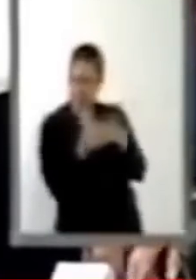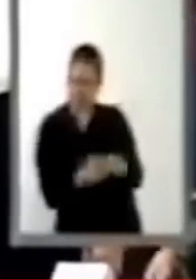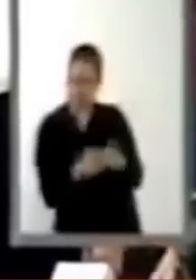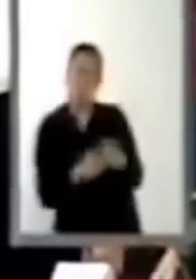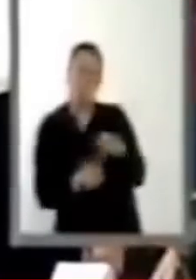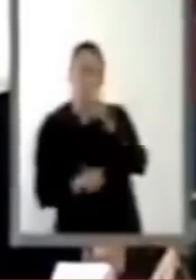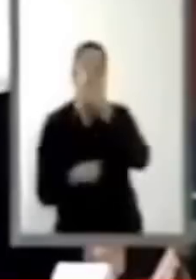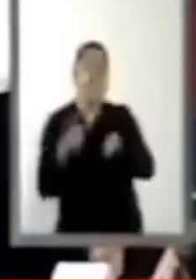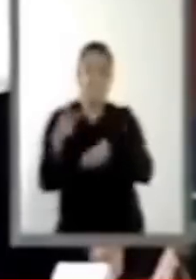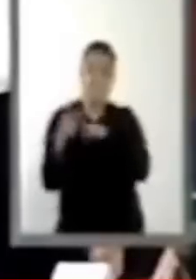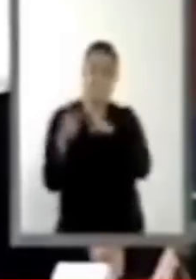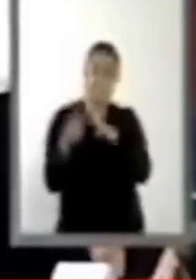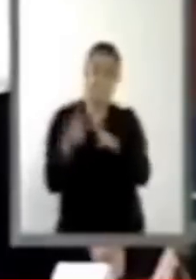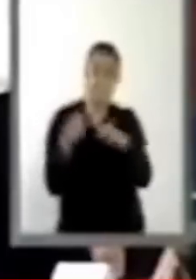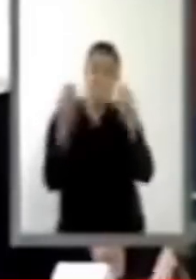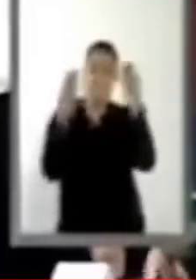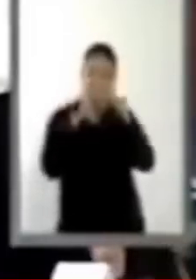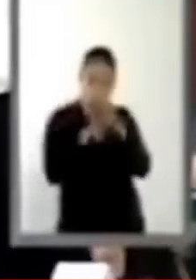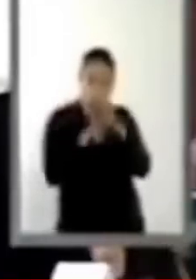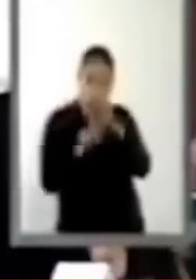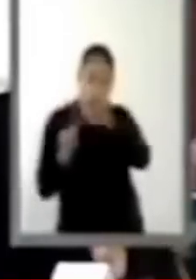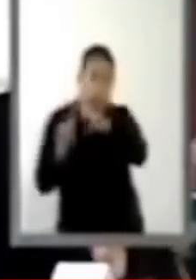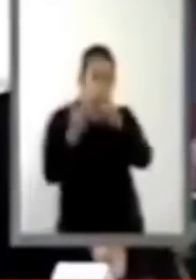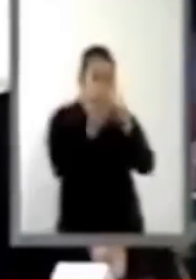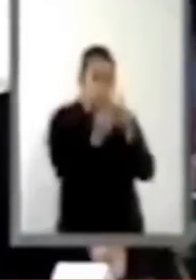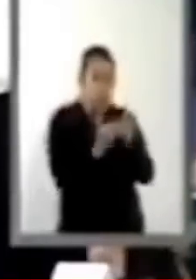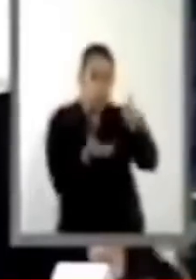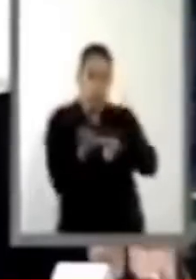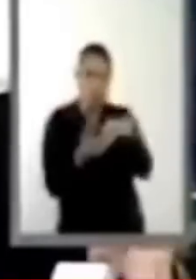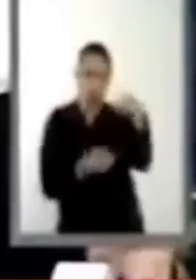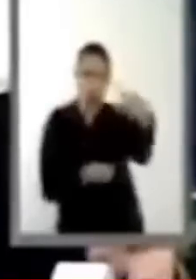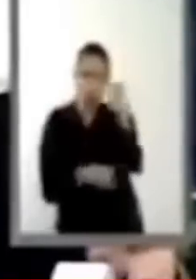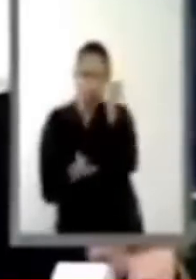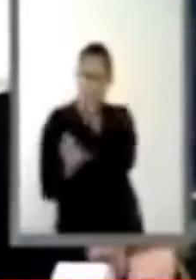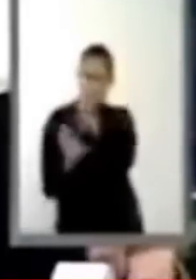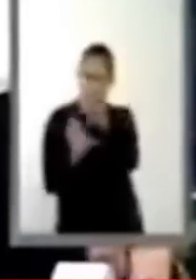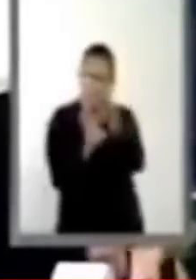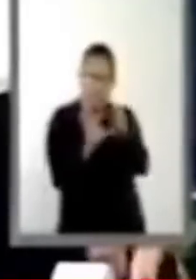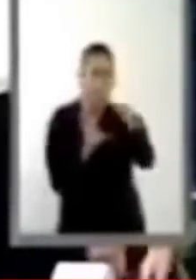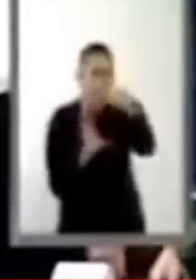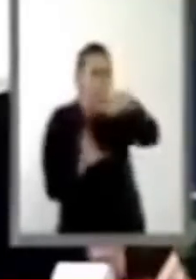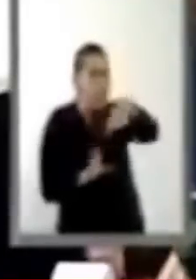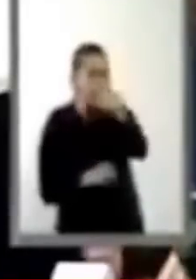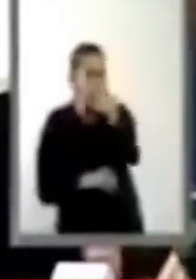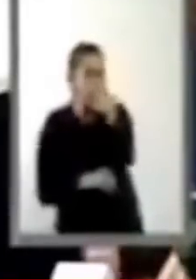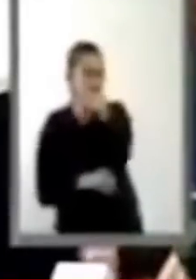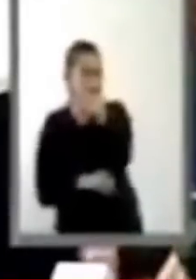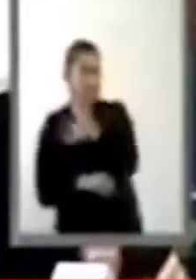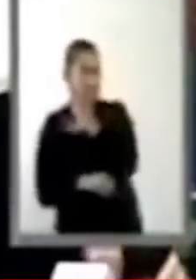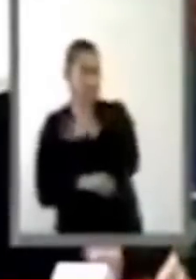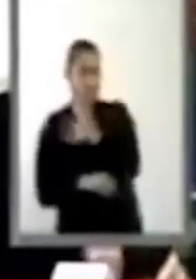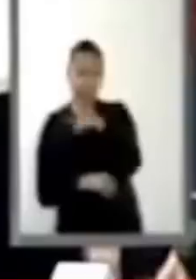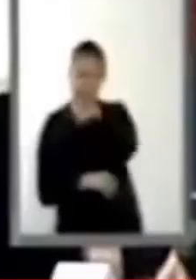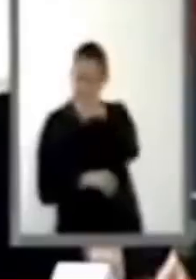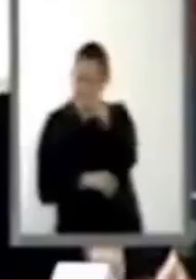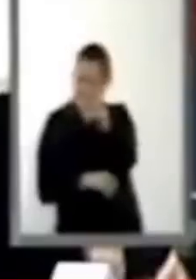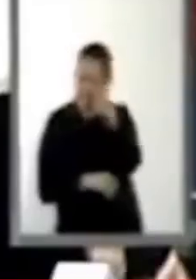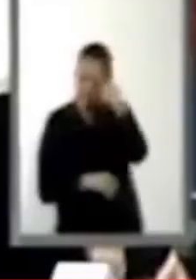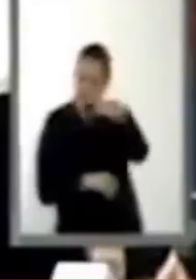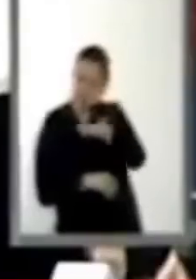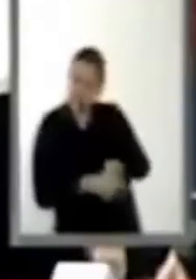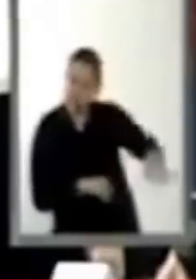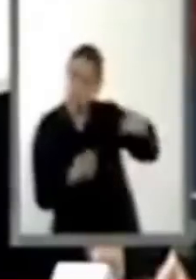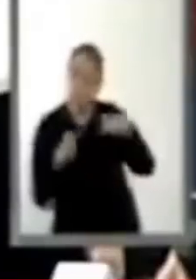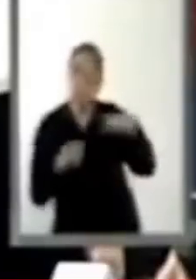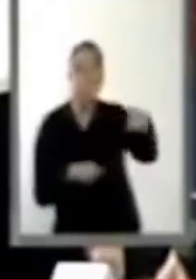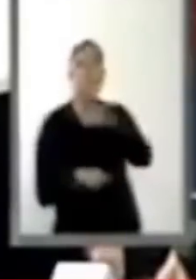cuentas bancarias en cuestión para que ese dinero, que seguramente es público, no se distraiga. Que se nombre un